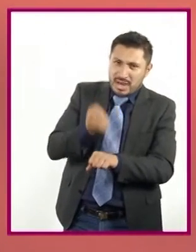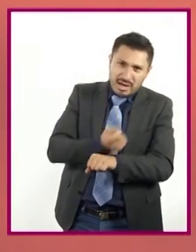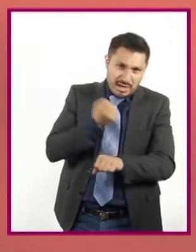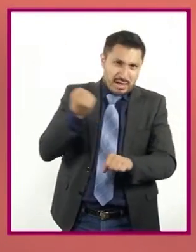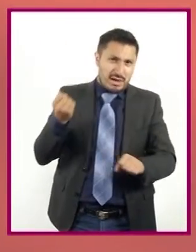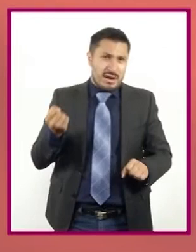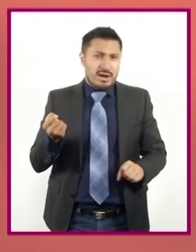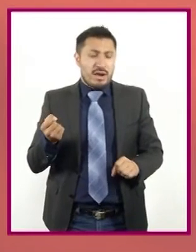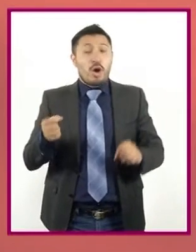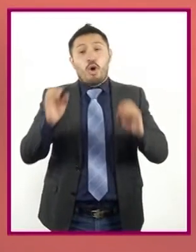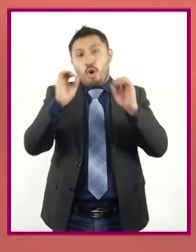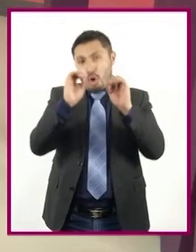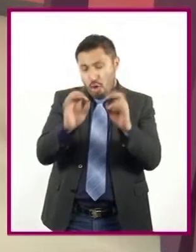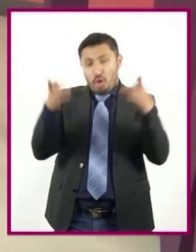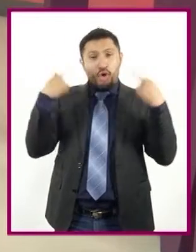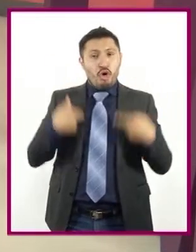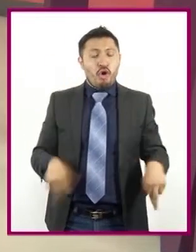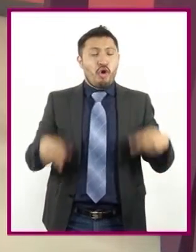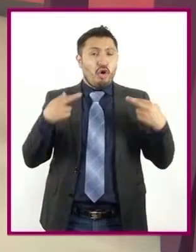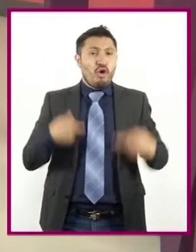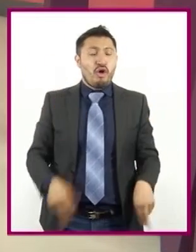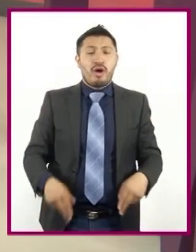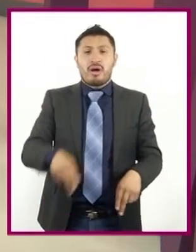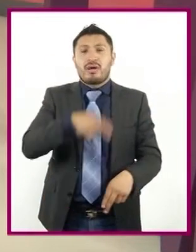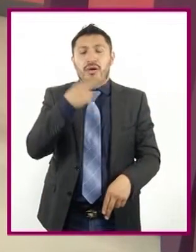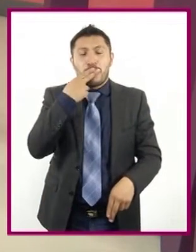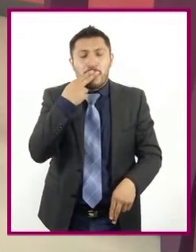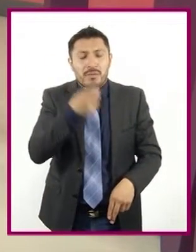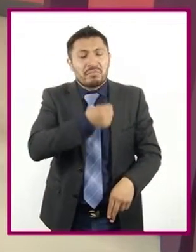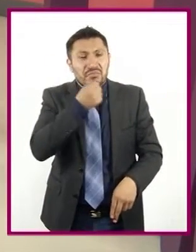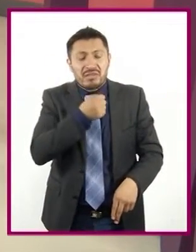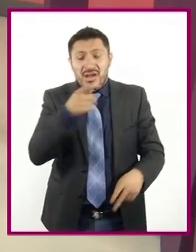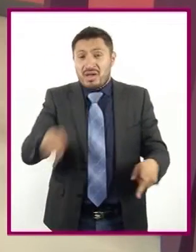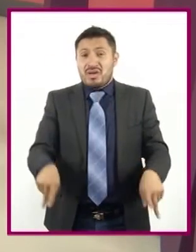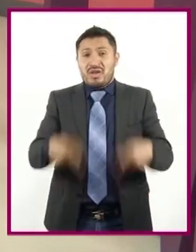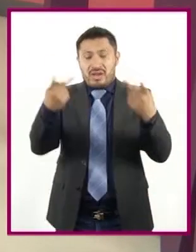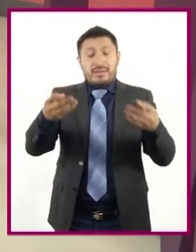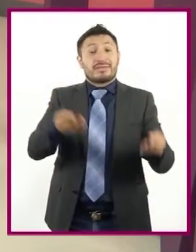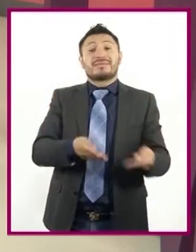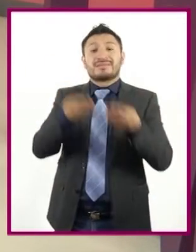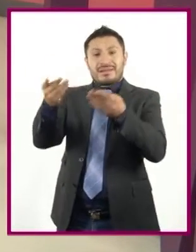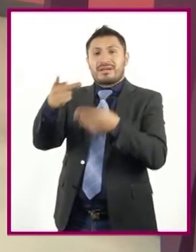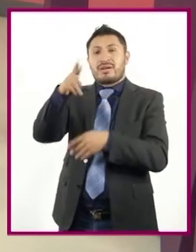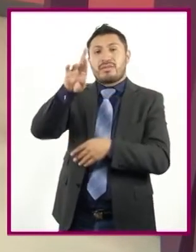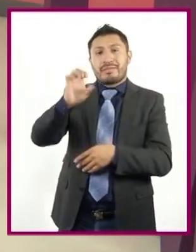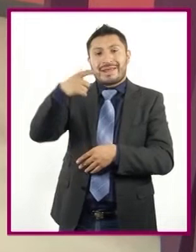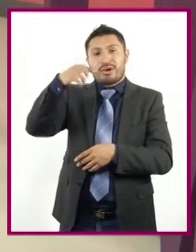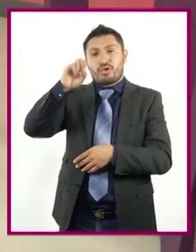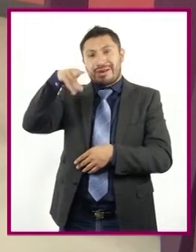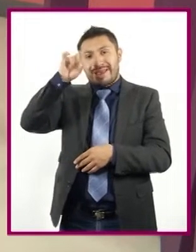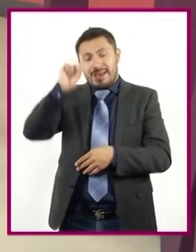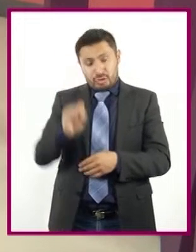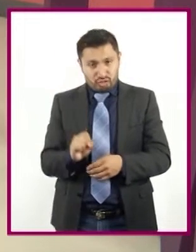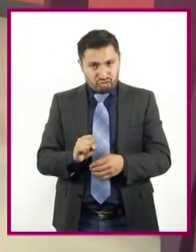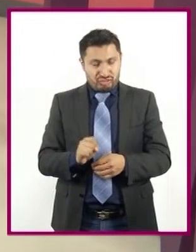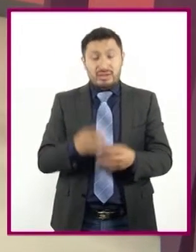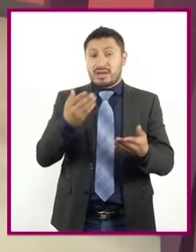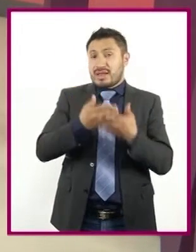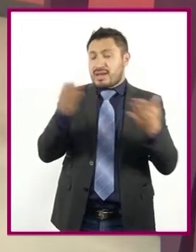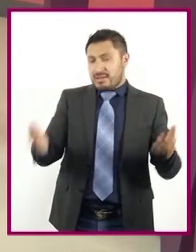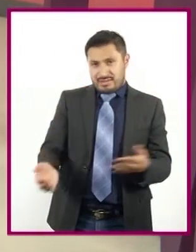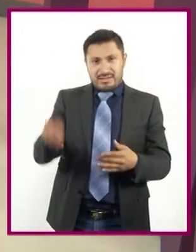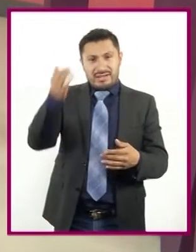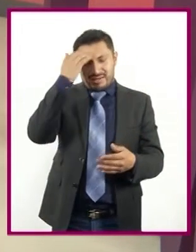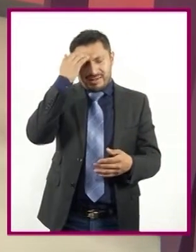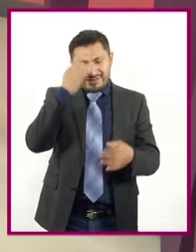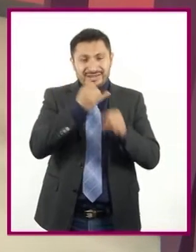zapatos o ropa usada que vendan, ofrézcansela a los pregoneros. Ahora que conocemos esta